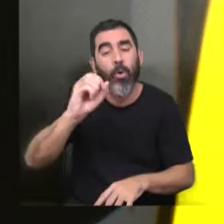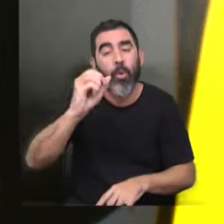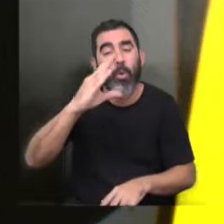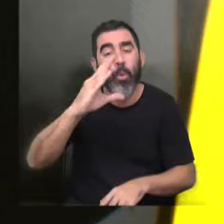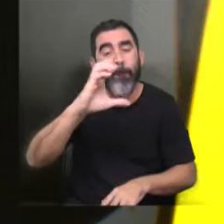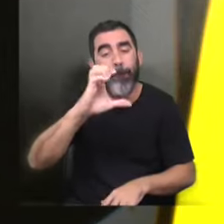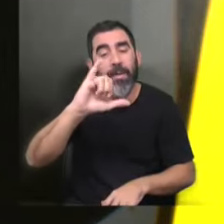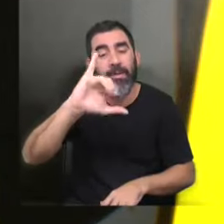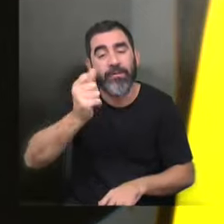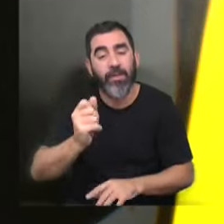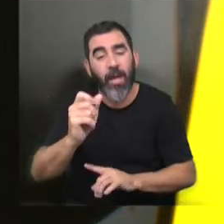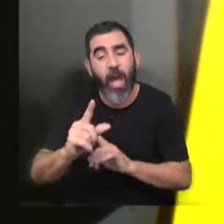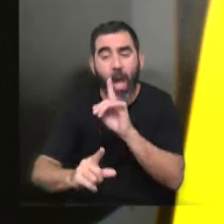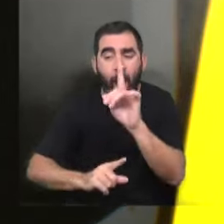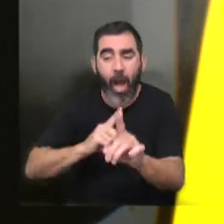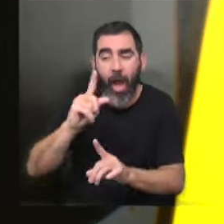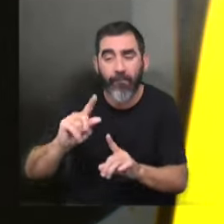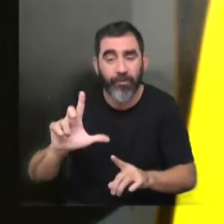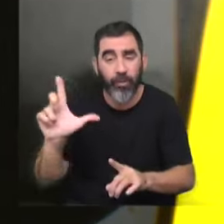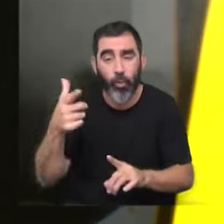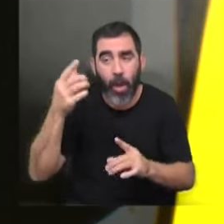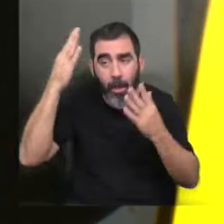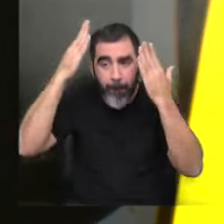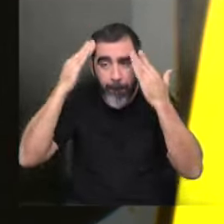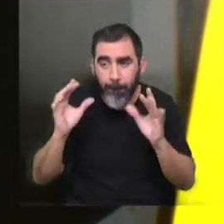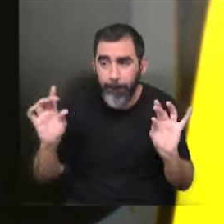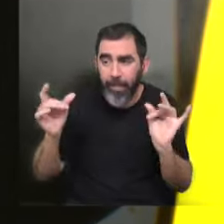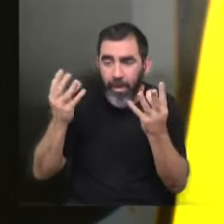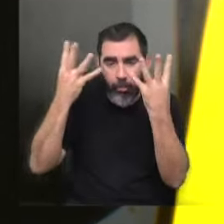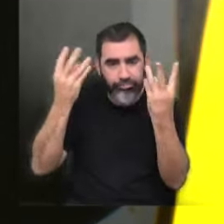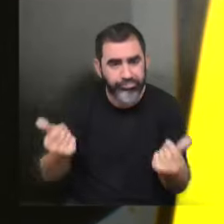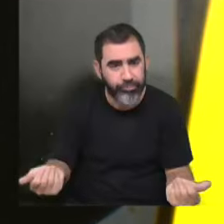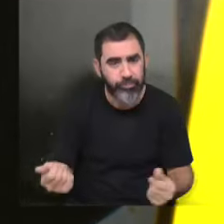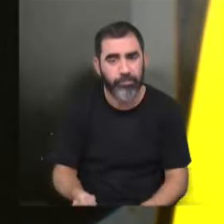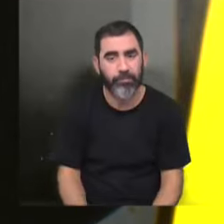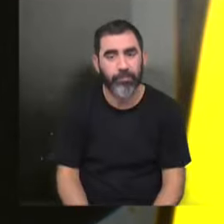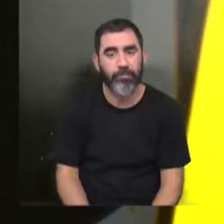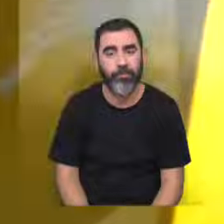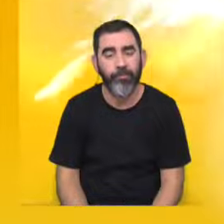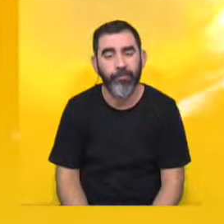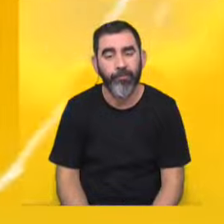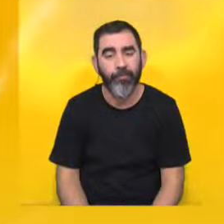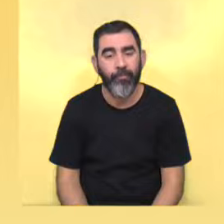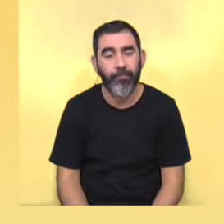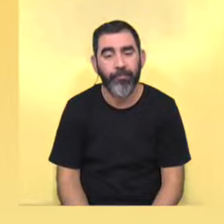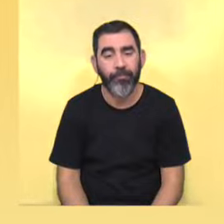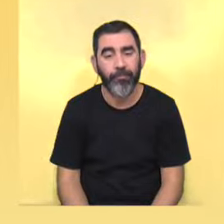en determinadas partes del cuero cabelludo de repente se cae el pelo. Lo vemos.